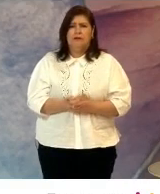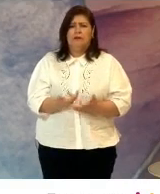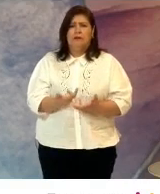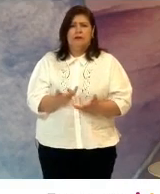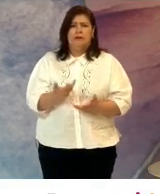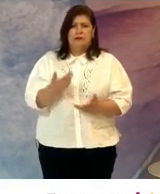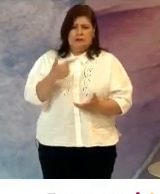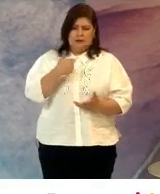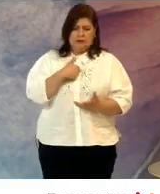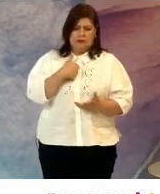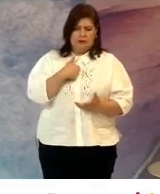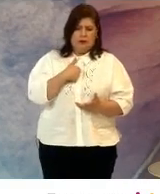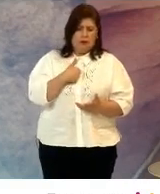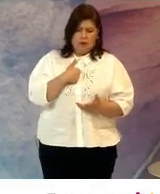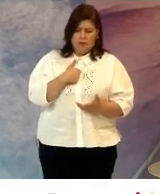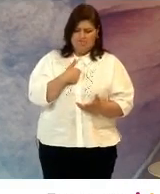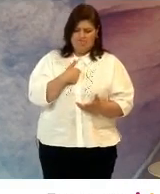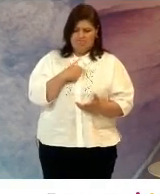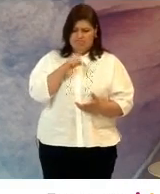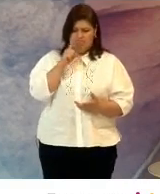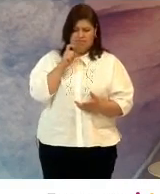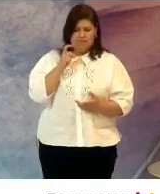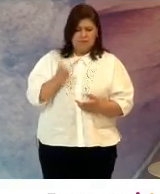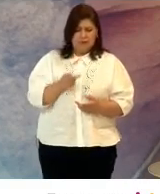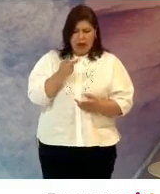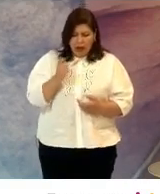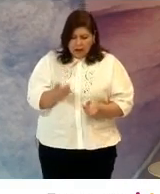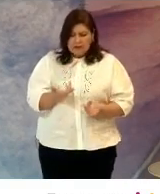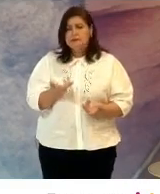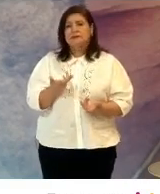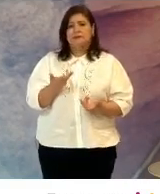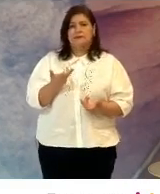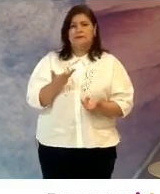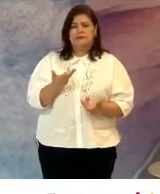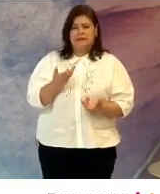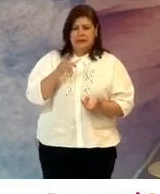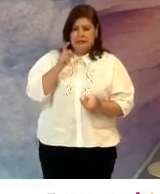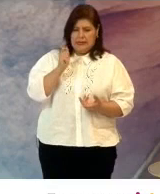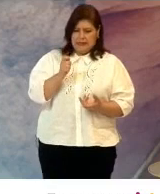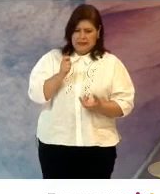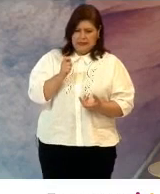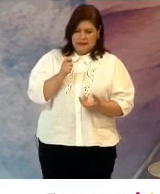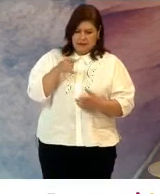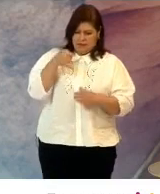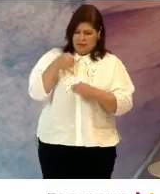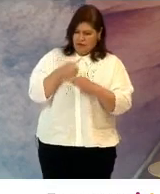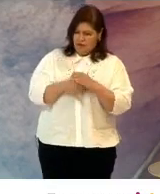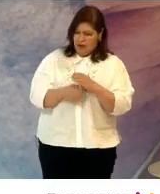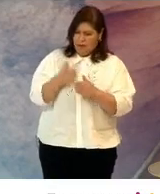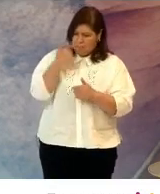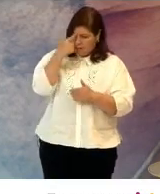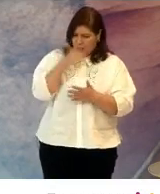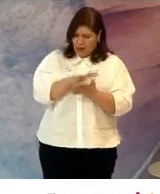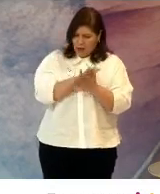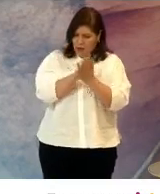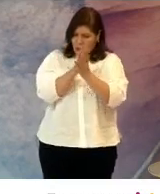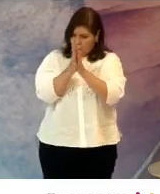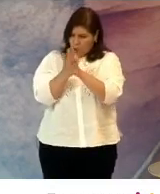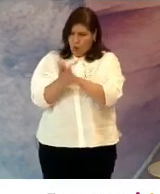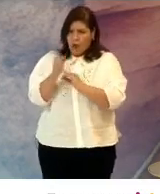lo que yo me pregunto y la esencia realmente también de la evolución del